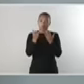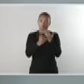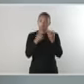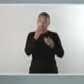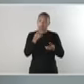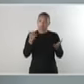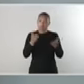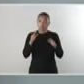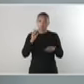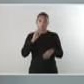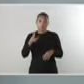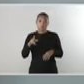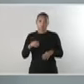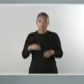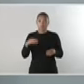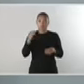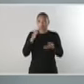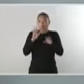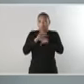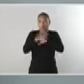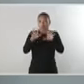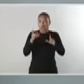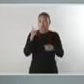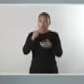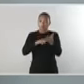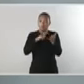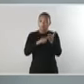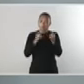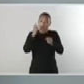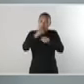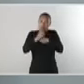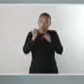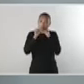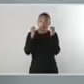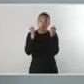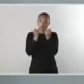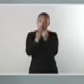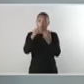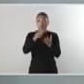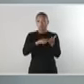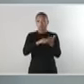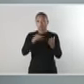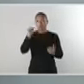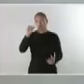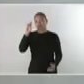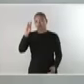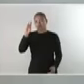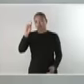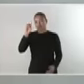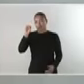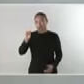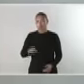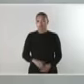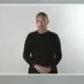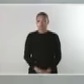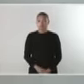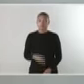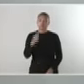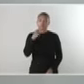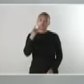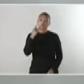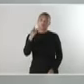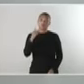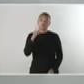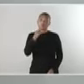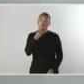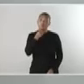y simple voten por Encuentro Social voten por abdiel espineda para gobernador tiene el uso de la palabra